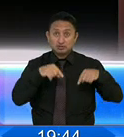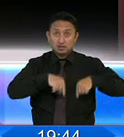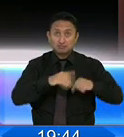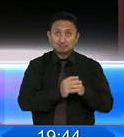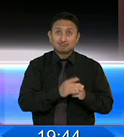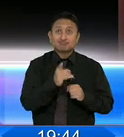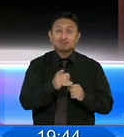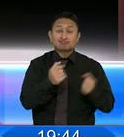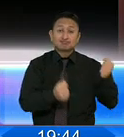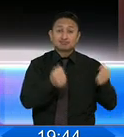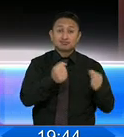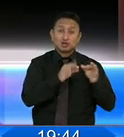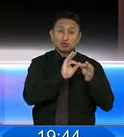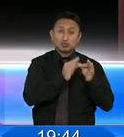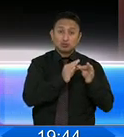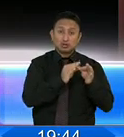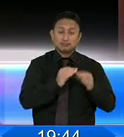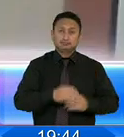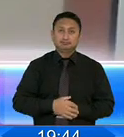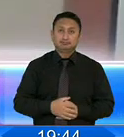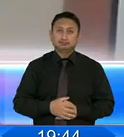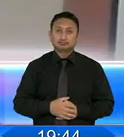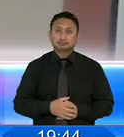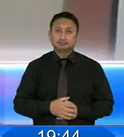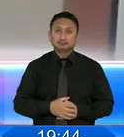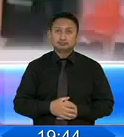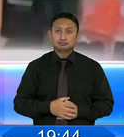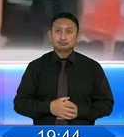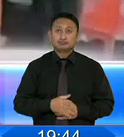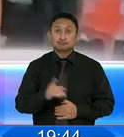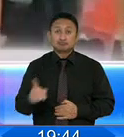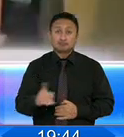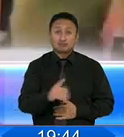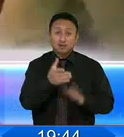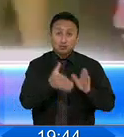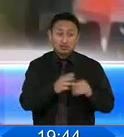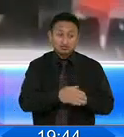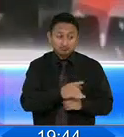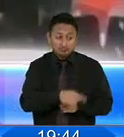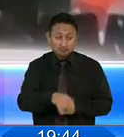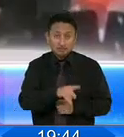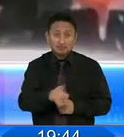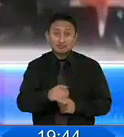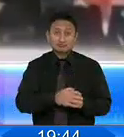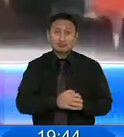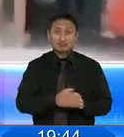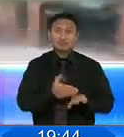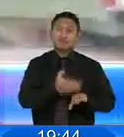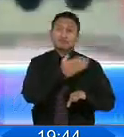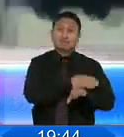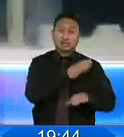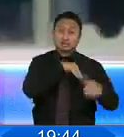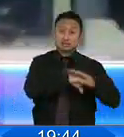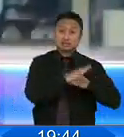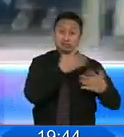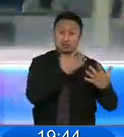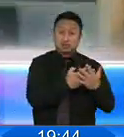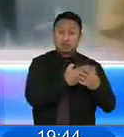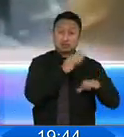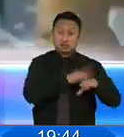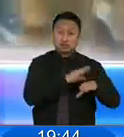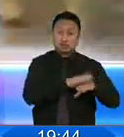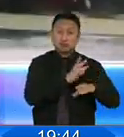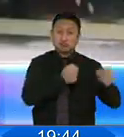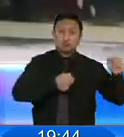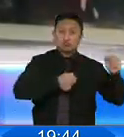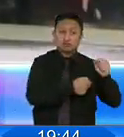de tapicería a un vehículo. Es muerte selectiva. La policía confirmó que en su hoja de vida cuenta con antecedentes penales por asesinato y